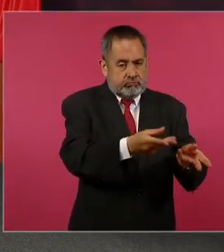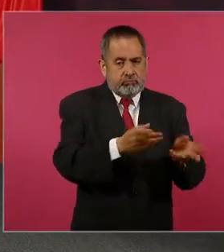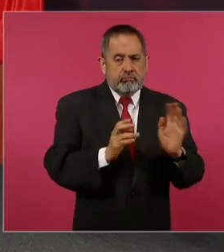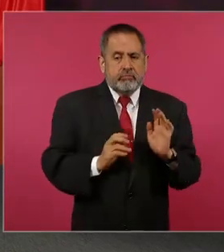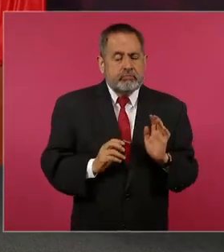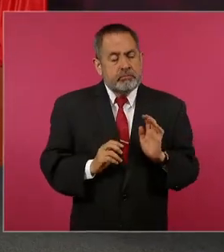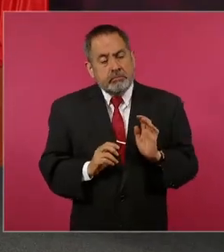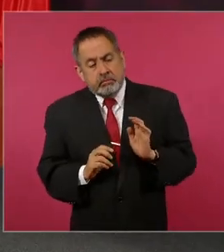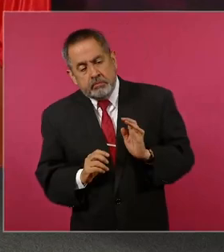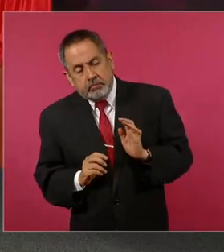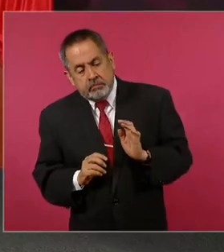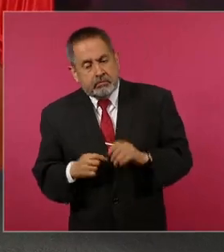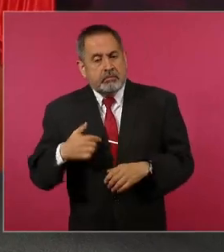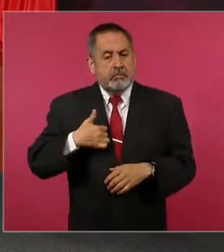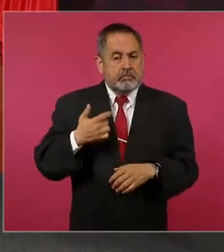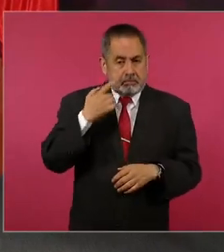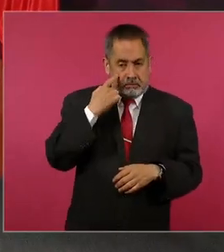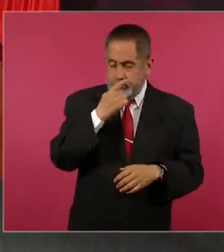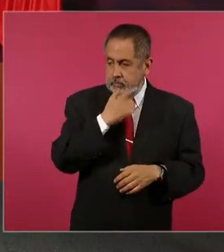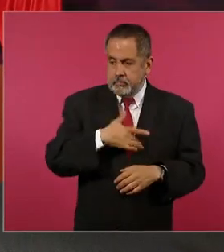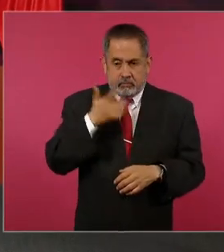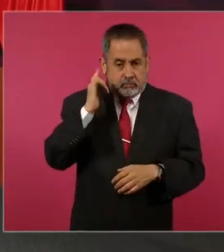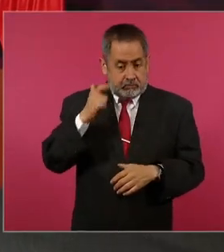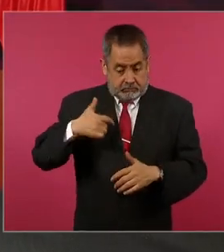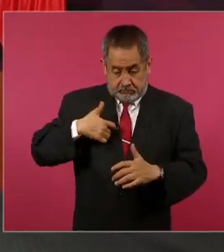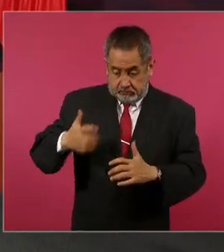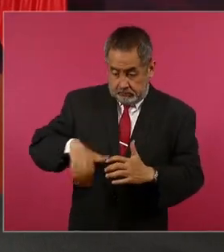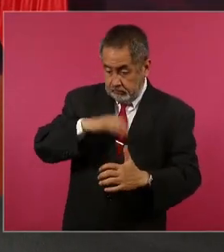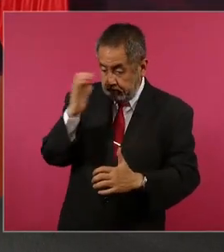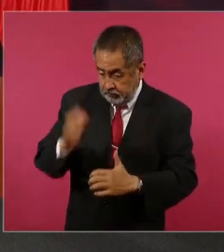y yo espero que antes de irme